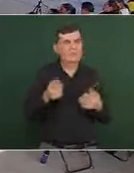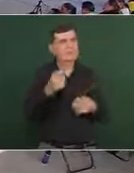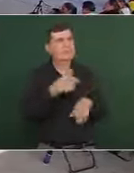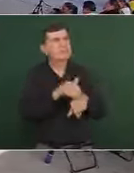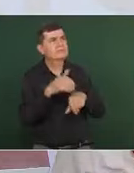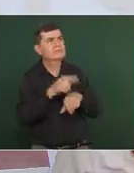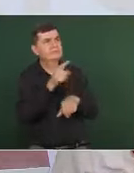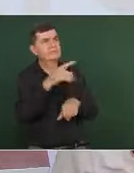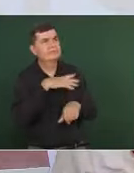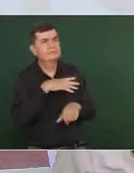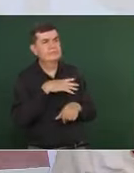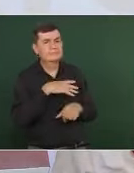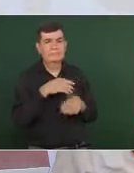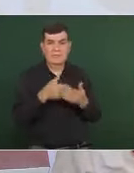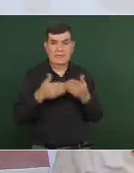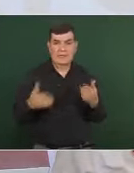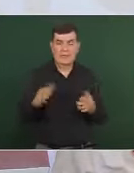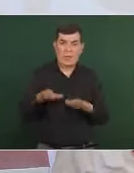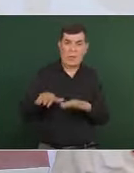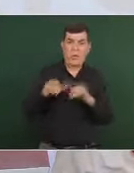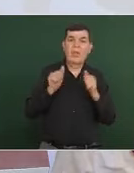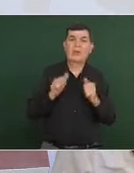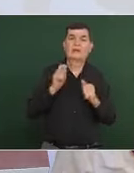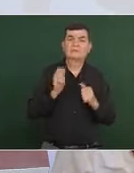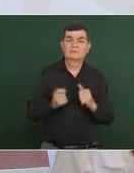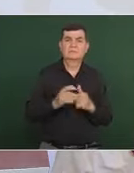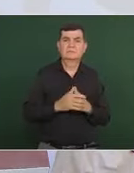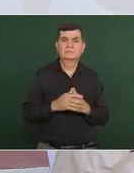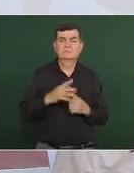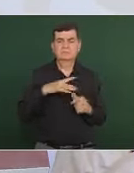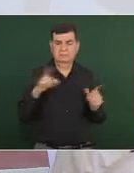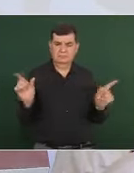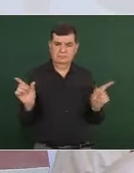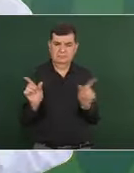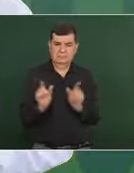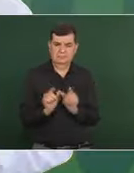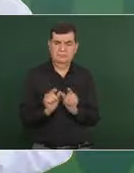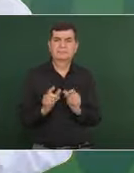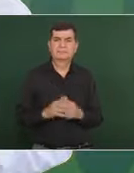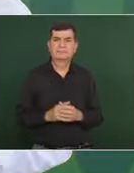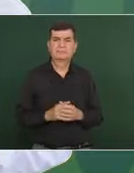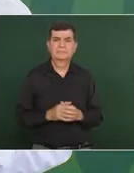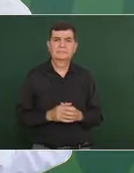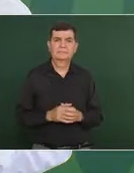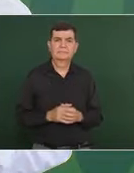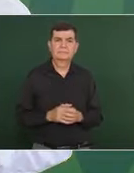dato, ahora el abandono se redujo.